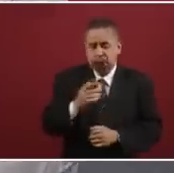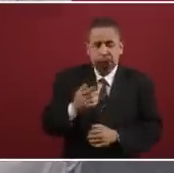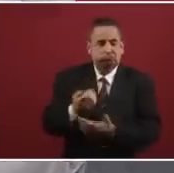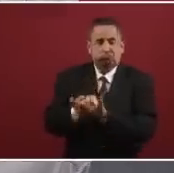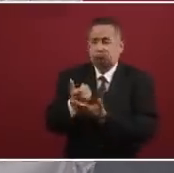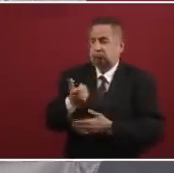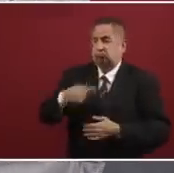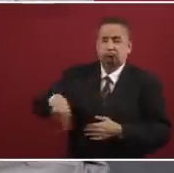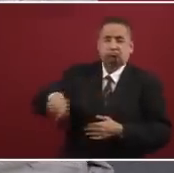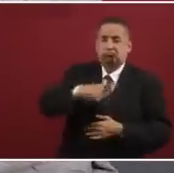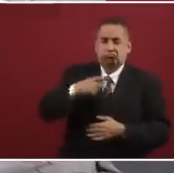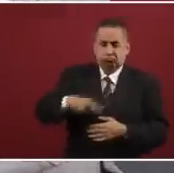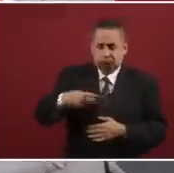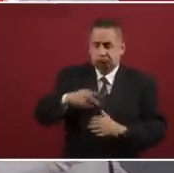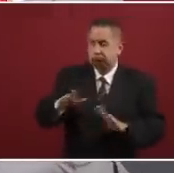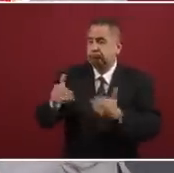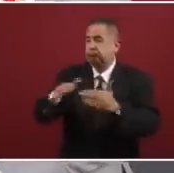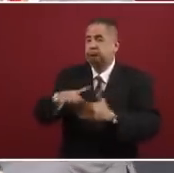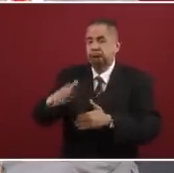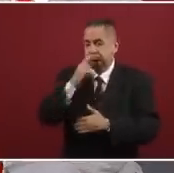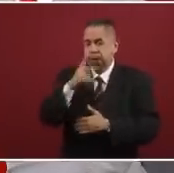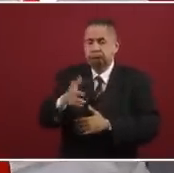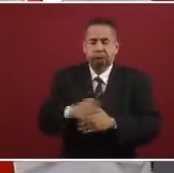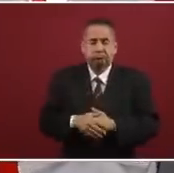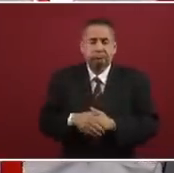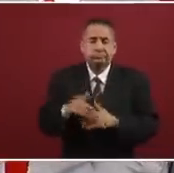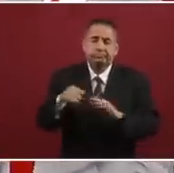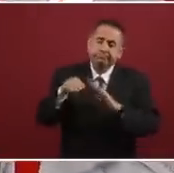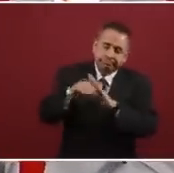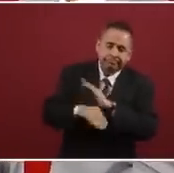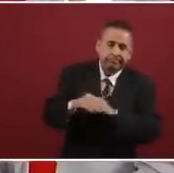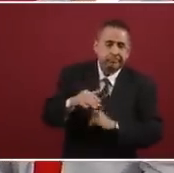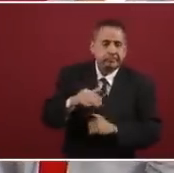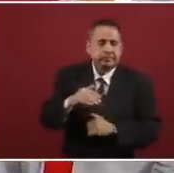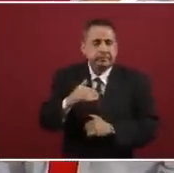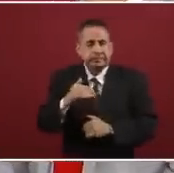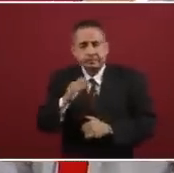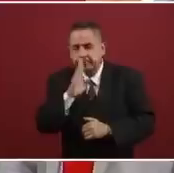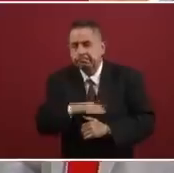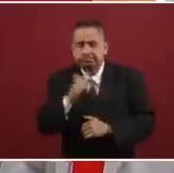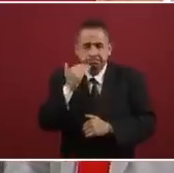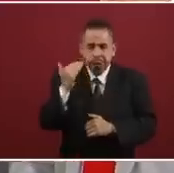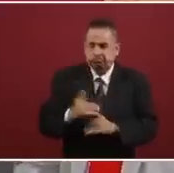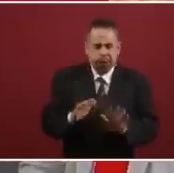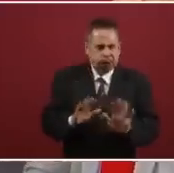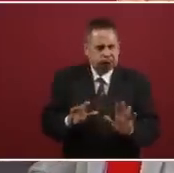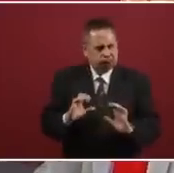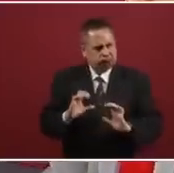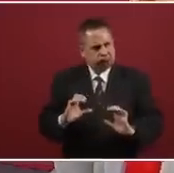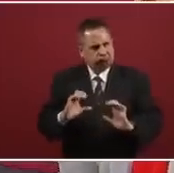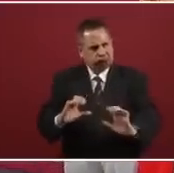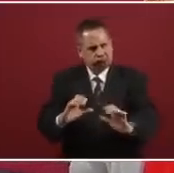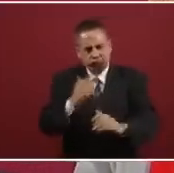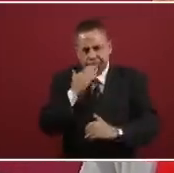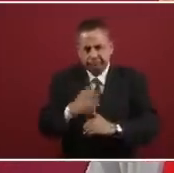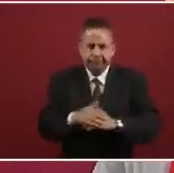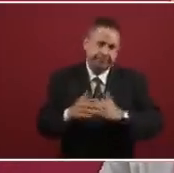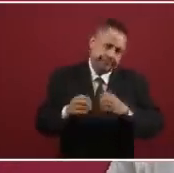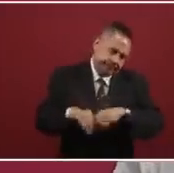economía popular, no hay deterioro en la economía popular.